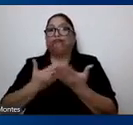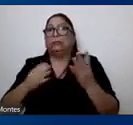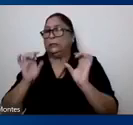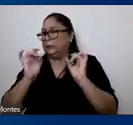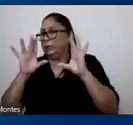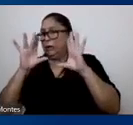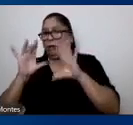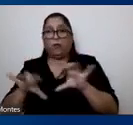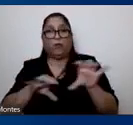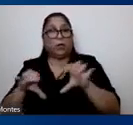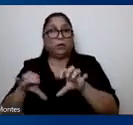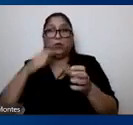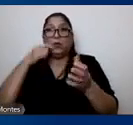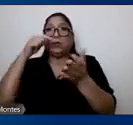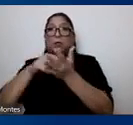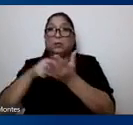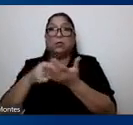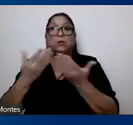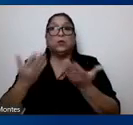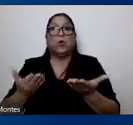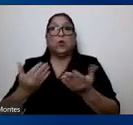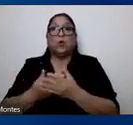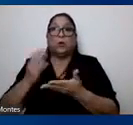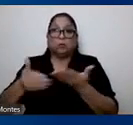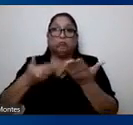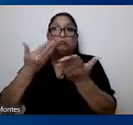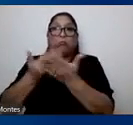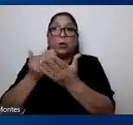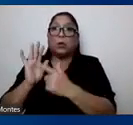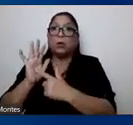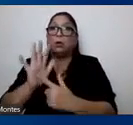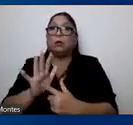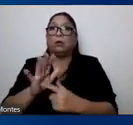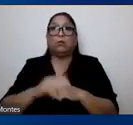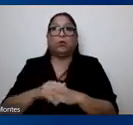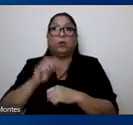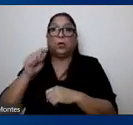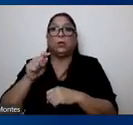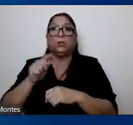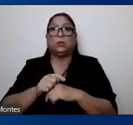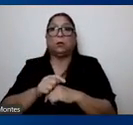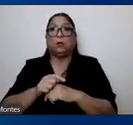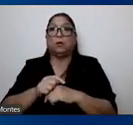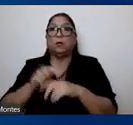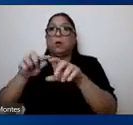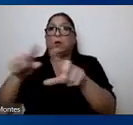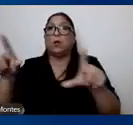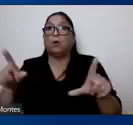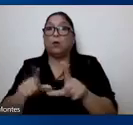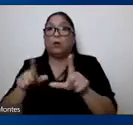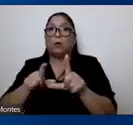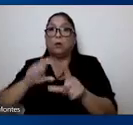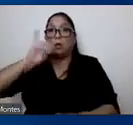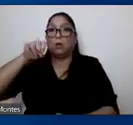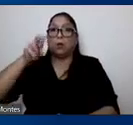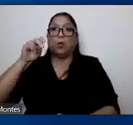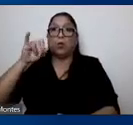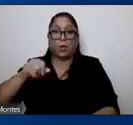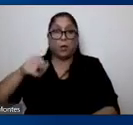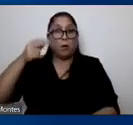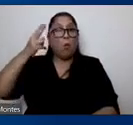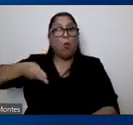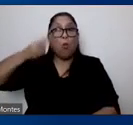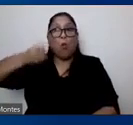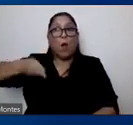Y esto es el evento que suscita en Molinos, una localidad de Junín, cerca a Huancayo, en donde